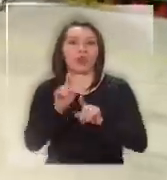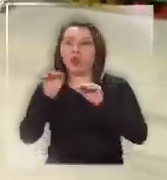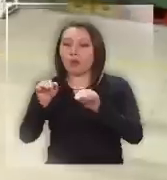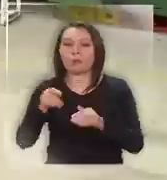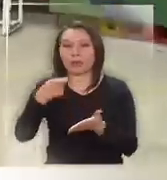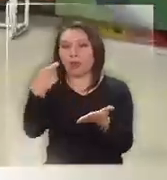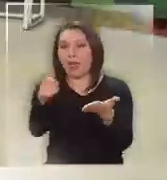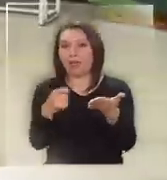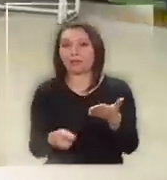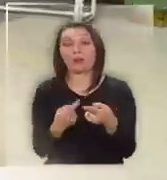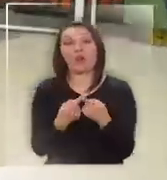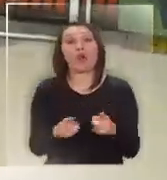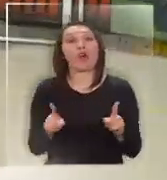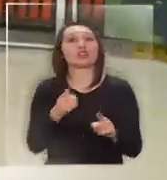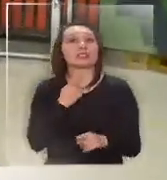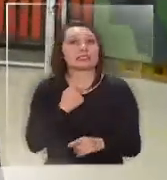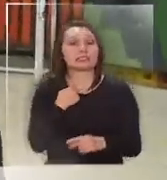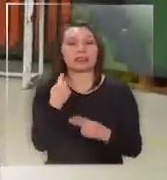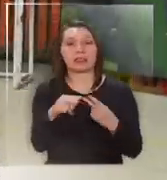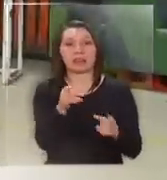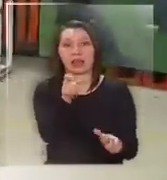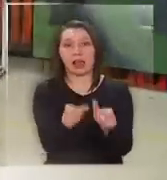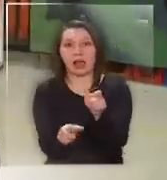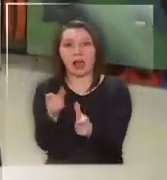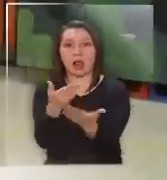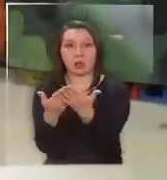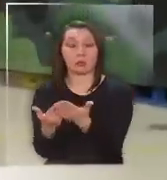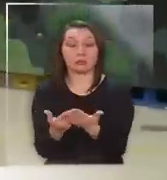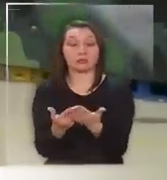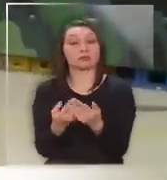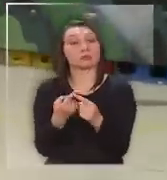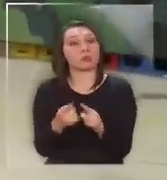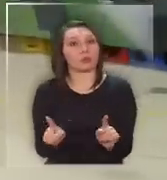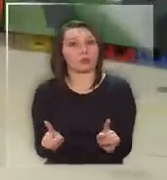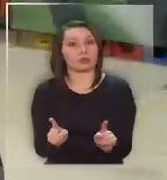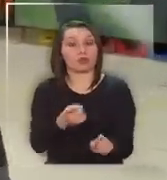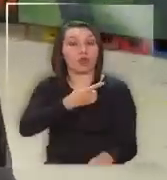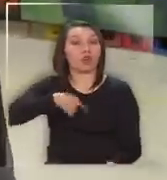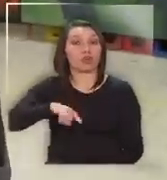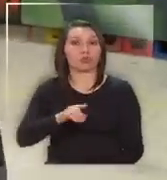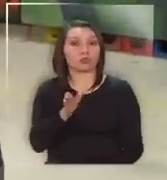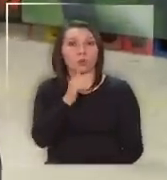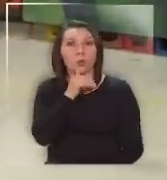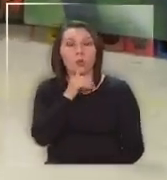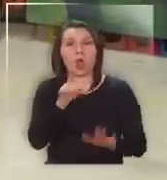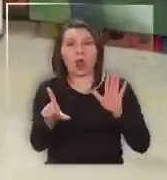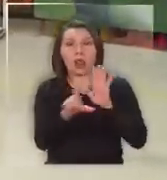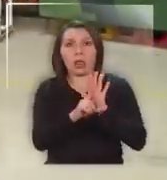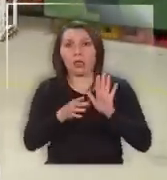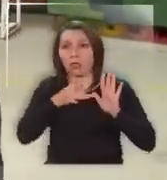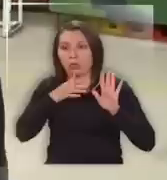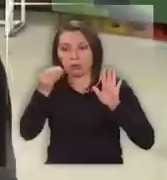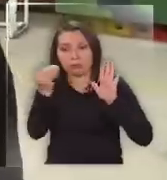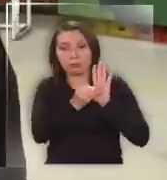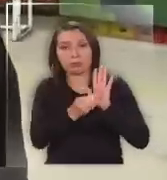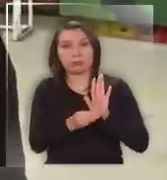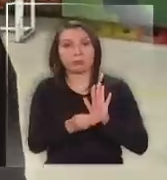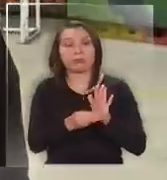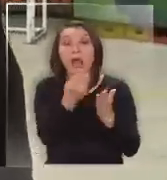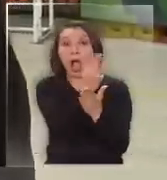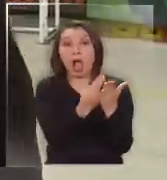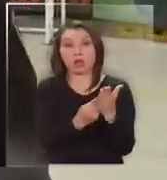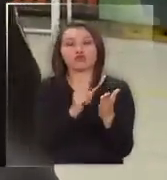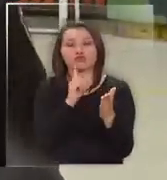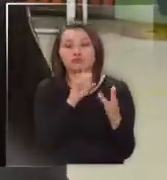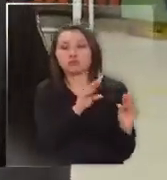evaluación, porque son otros los intereses. Entonces, y otra cosa es que nosotros no aparecimos ni en la ley. Por lo menos los artísticos